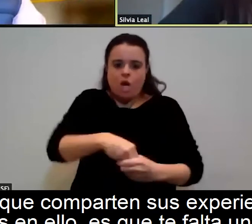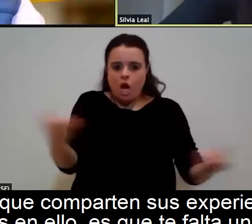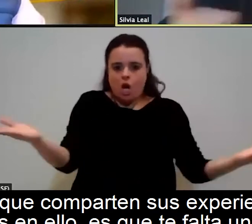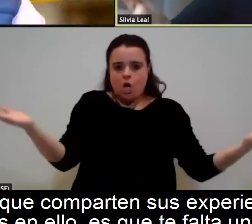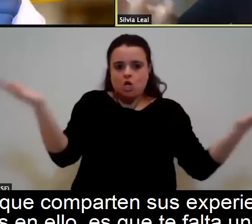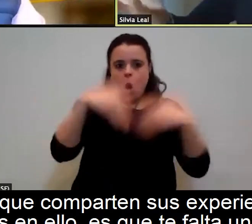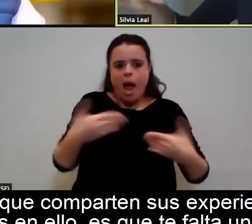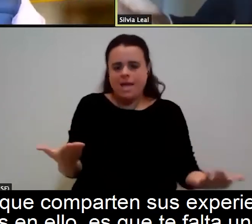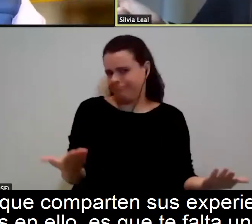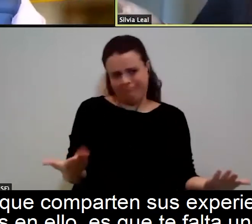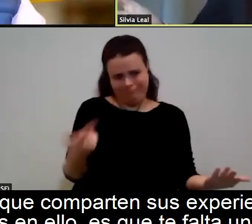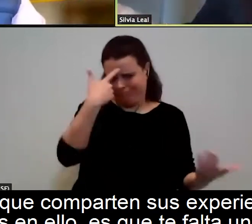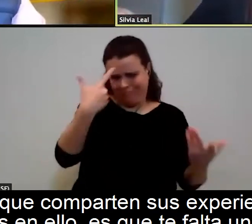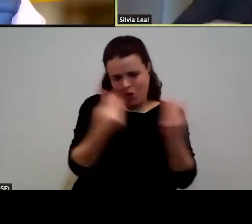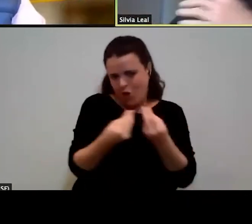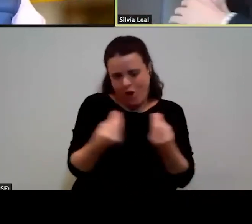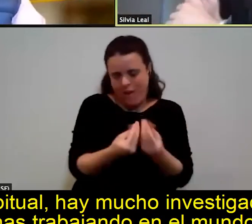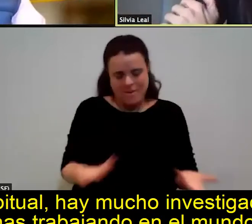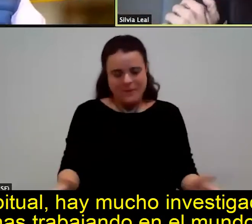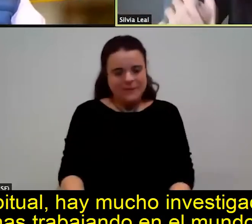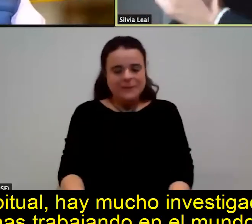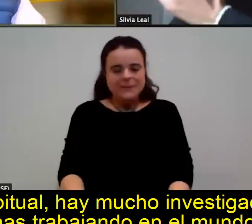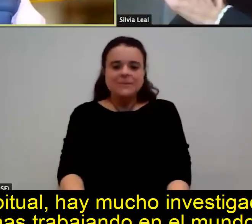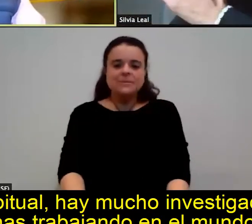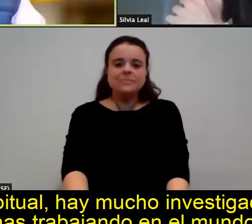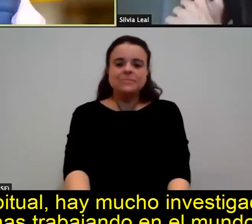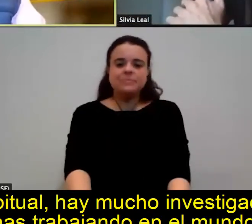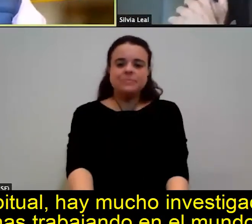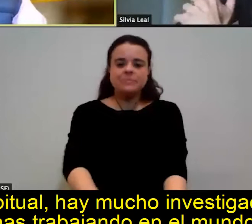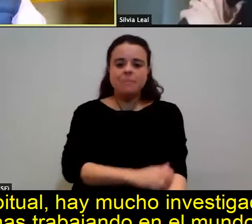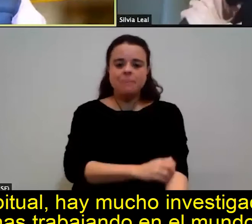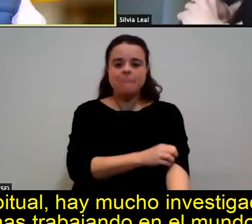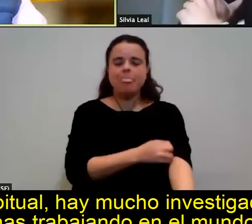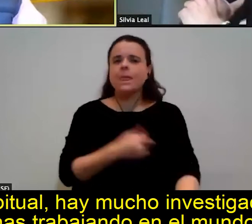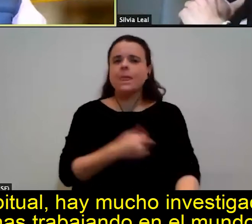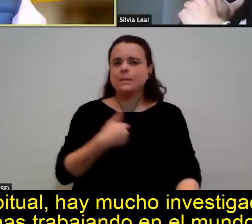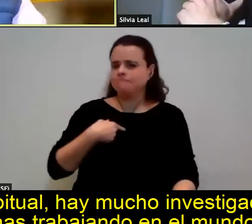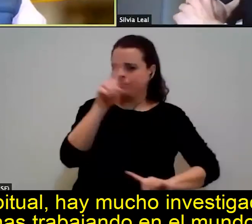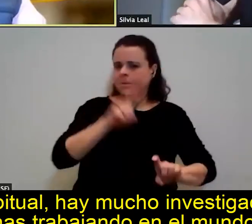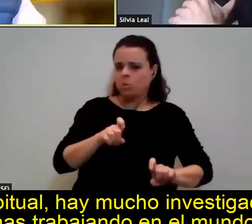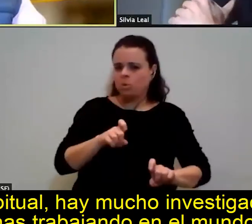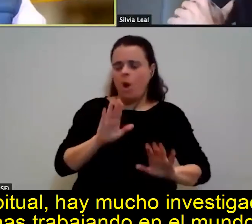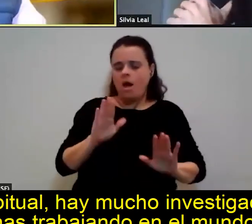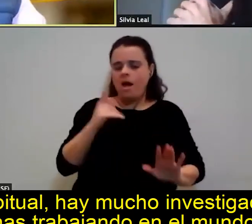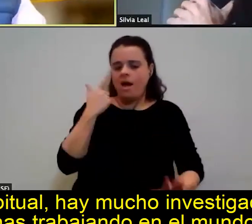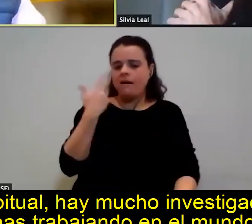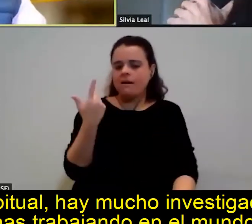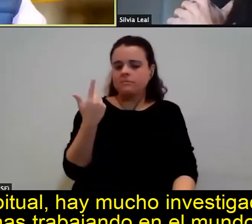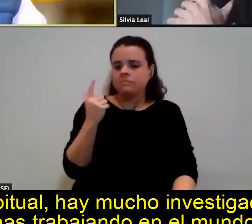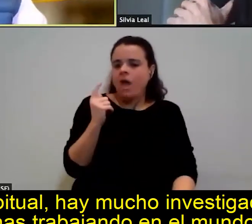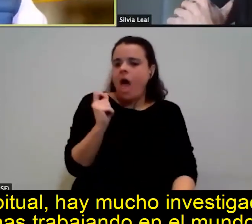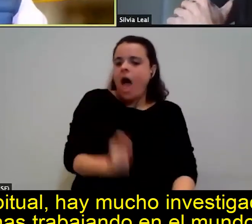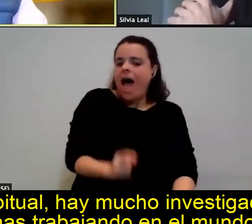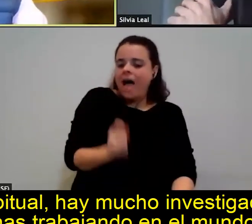hervor. Entonces, ¿qué te apasiona, no? Sí, pero no es muy habitual, ¿eh? Nos ocurre que hay